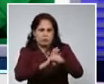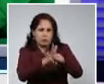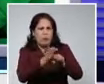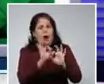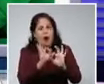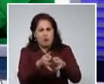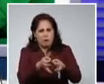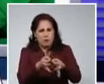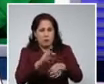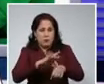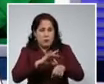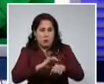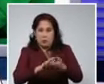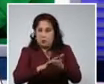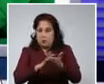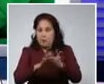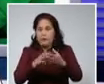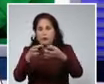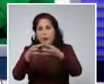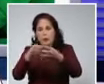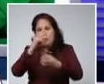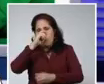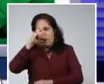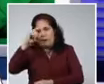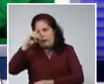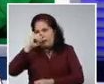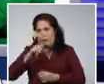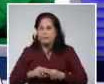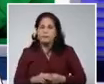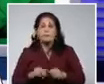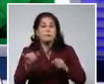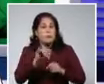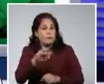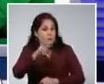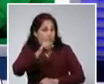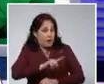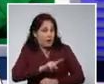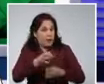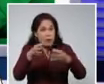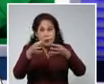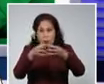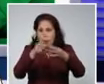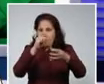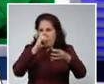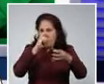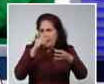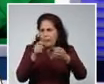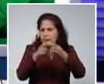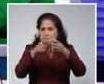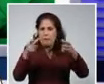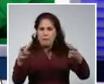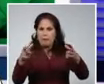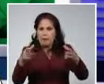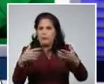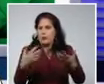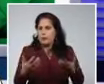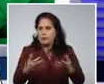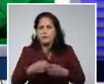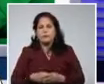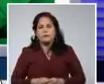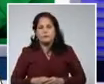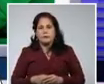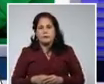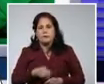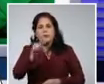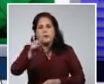Por grupos de edades, nuevamente ayer un número elevado de